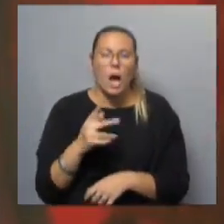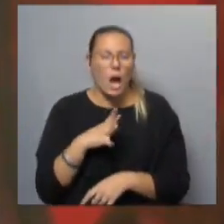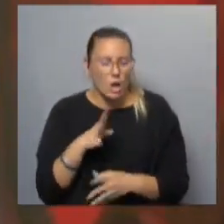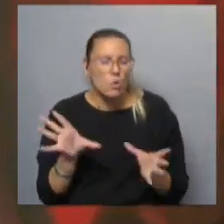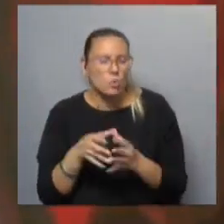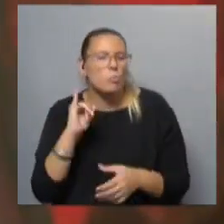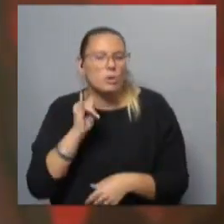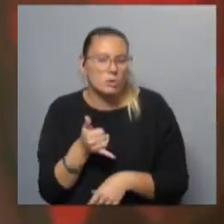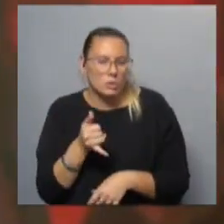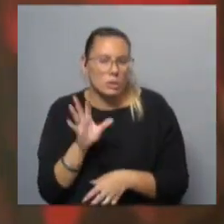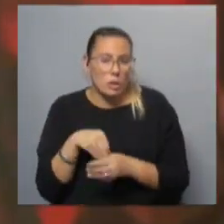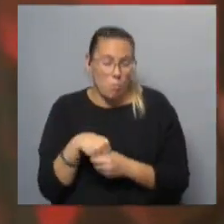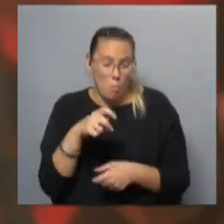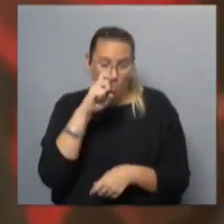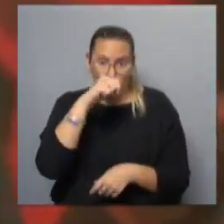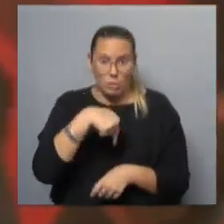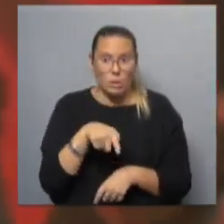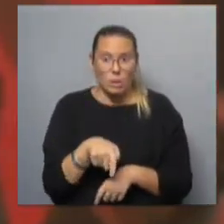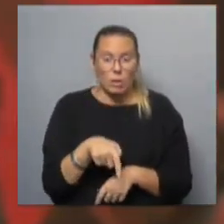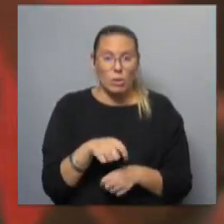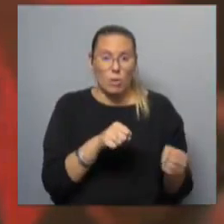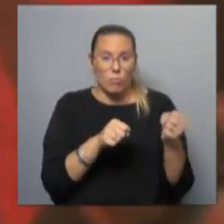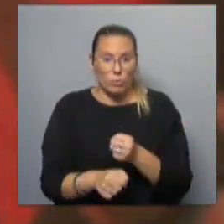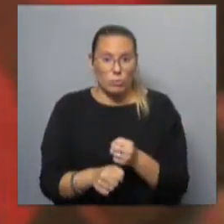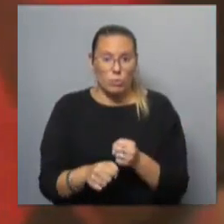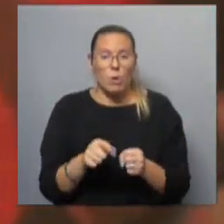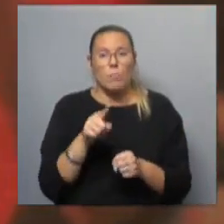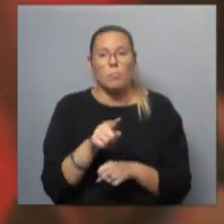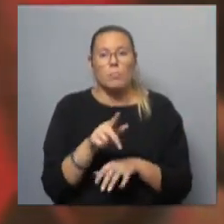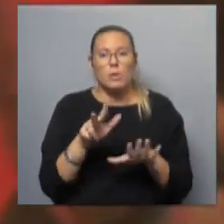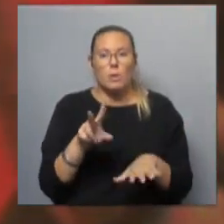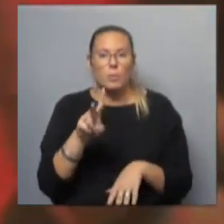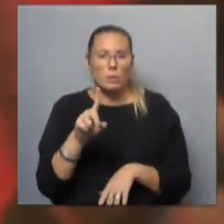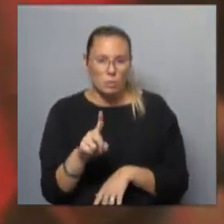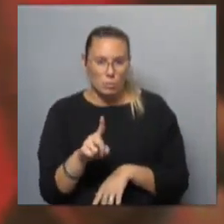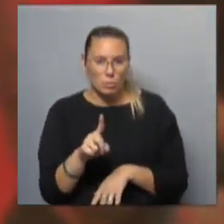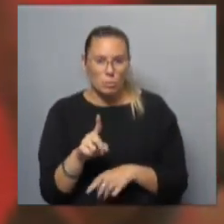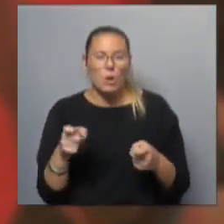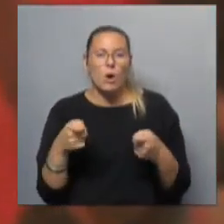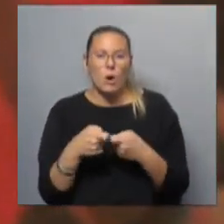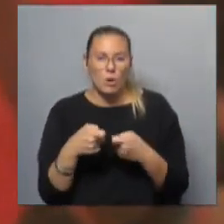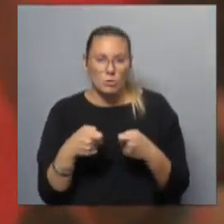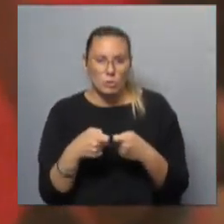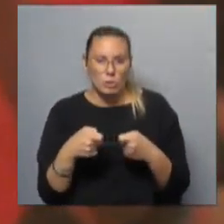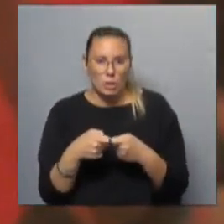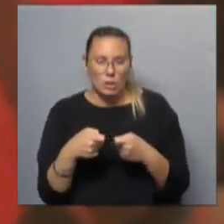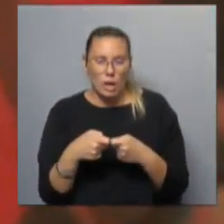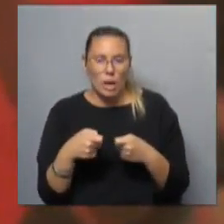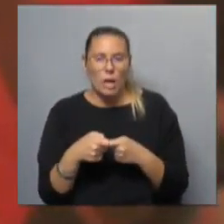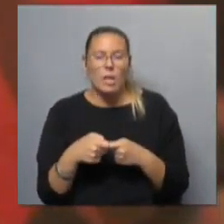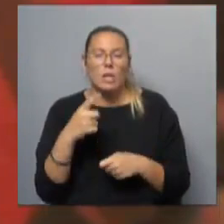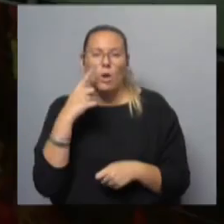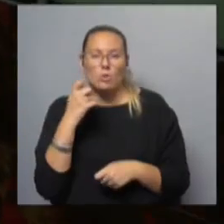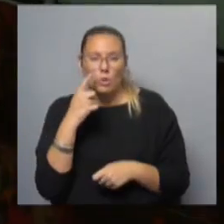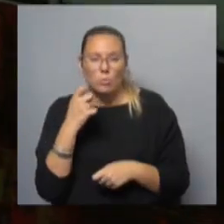importante que estaba en Montevideo, que se había fundado allí por 1821, se llamaba la Sociedad de los Caballeros Orientales, que integraba a